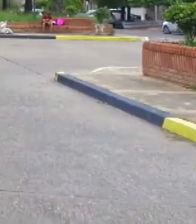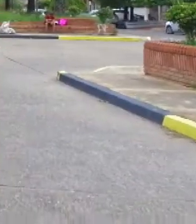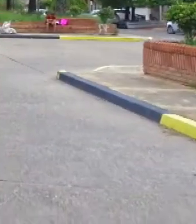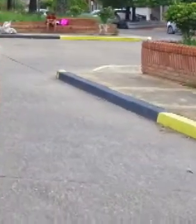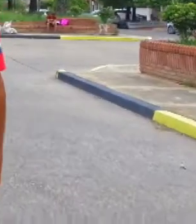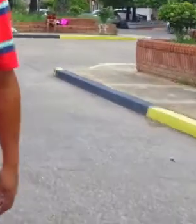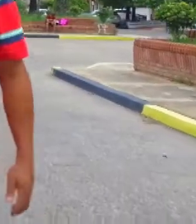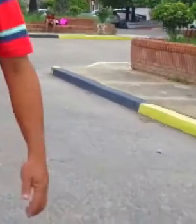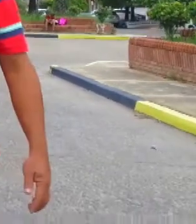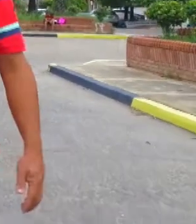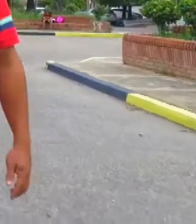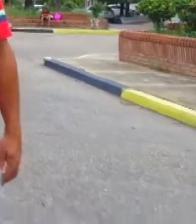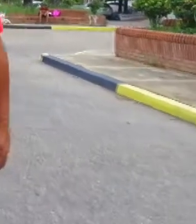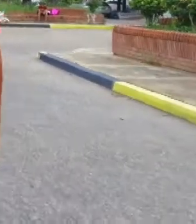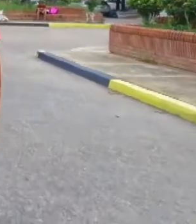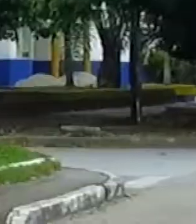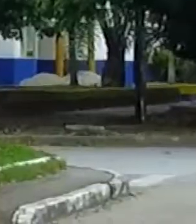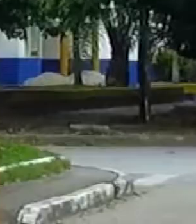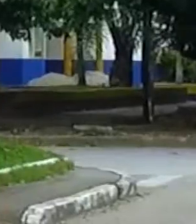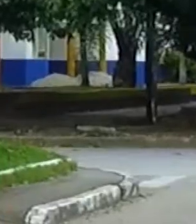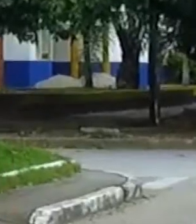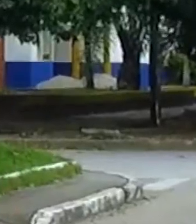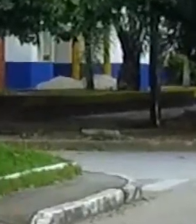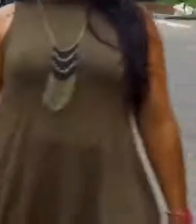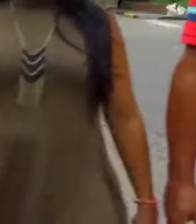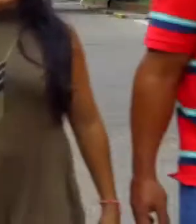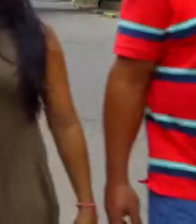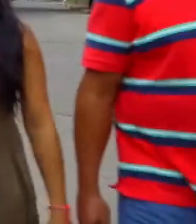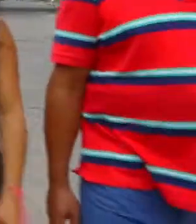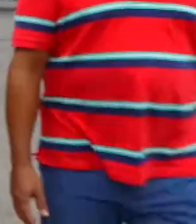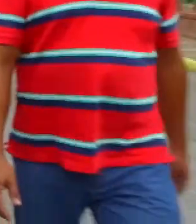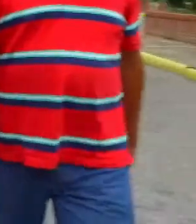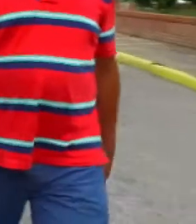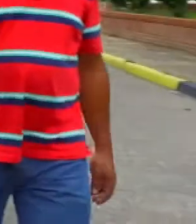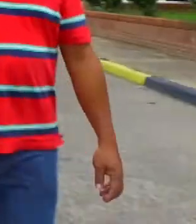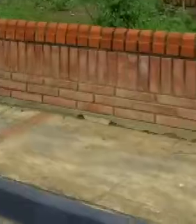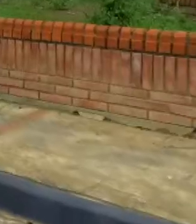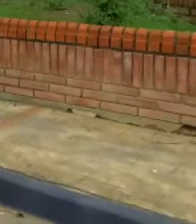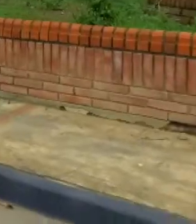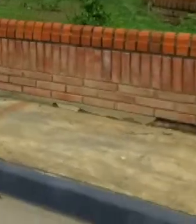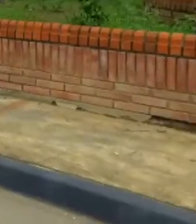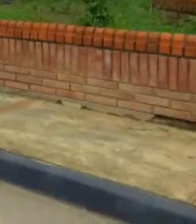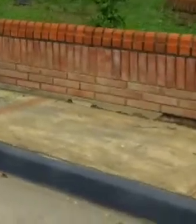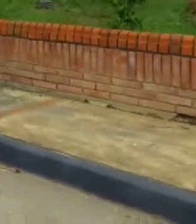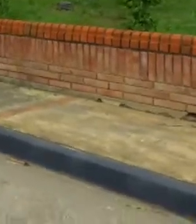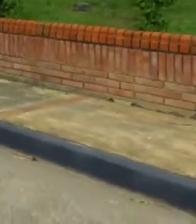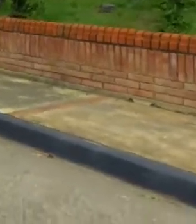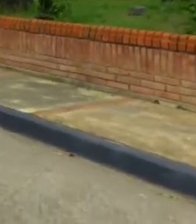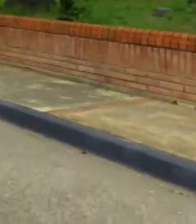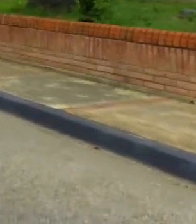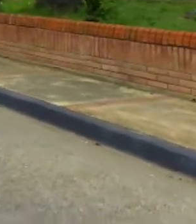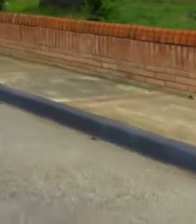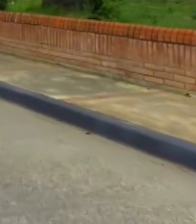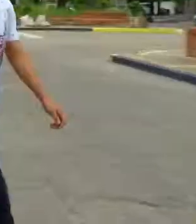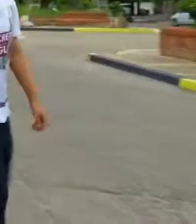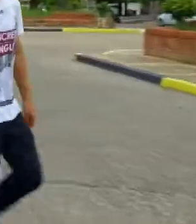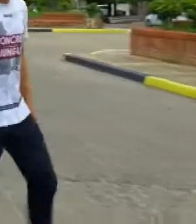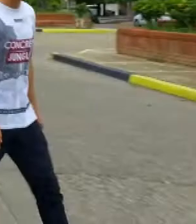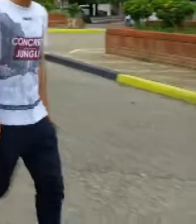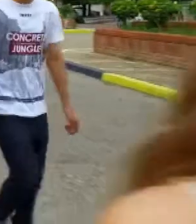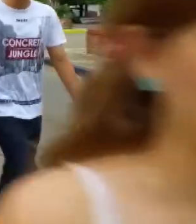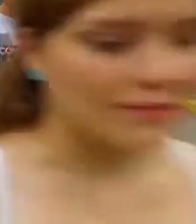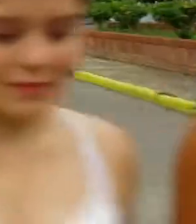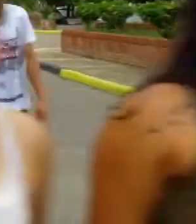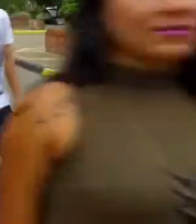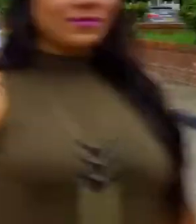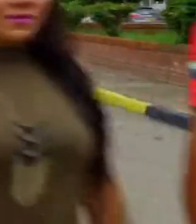Yo soy barranqueño de corazón. Yo me crié en esta ciudad. Yo amo a Barranca Bermeja.